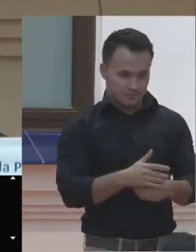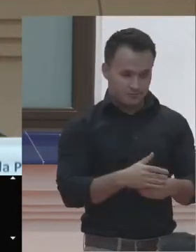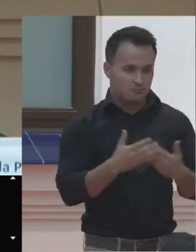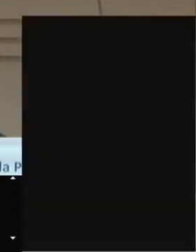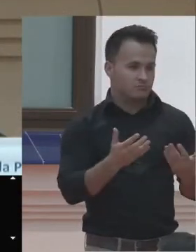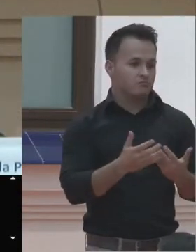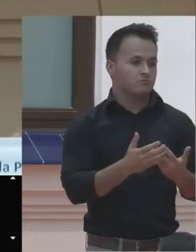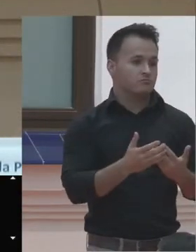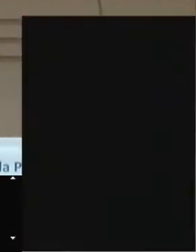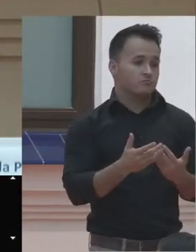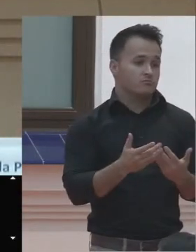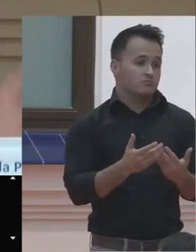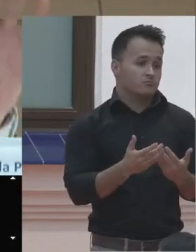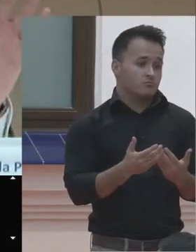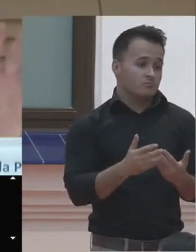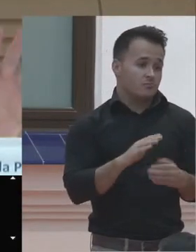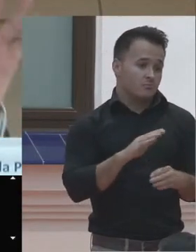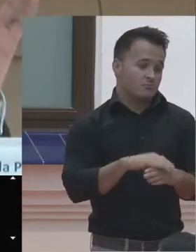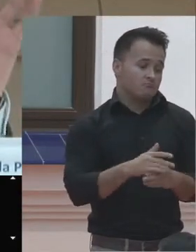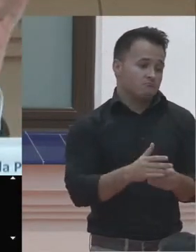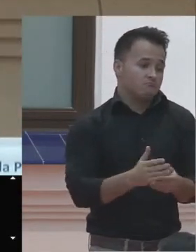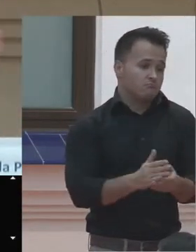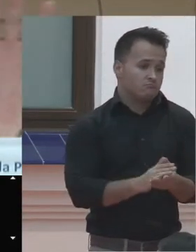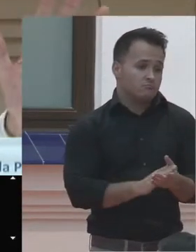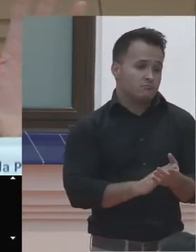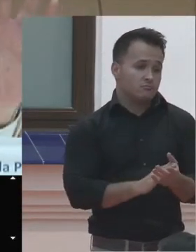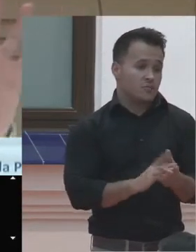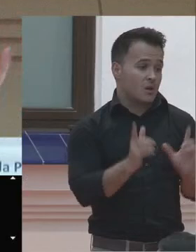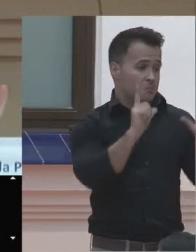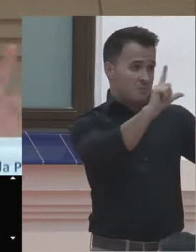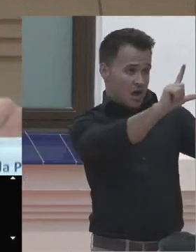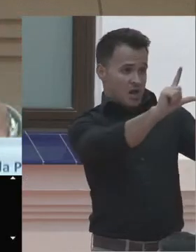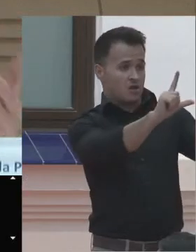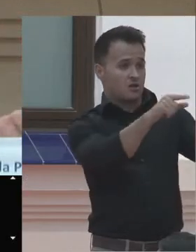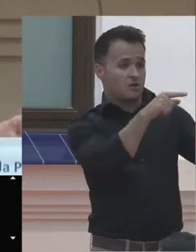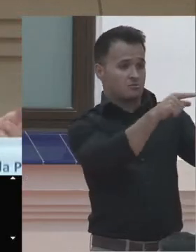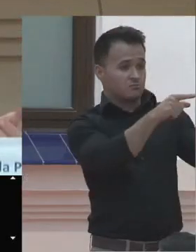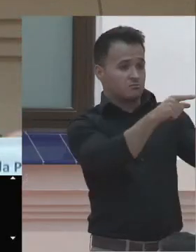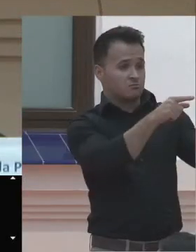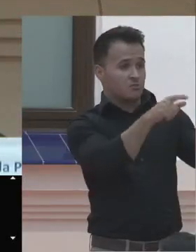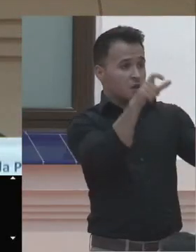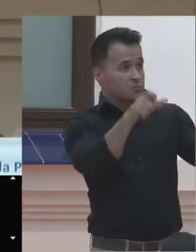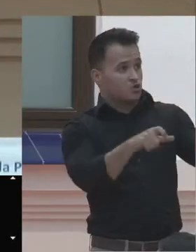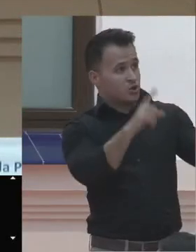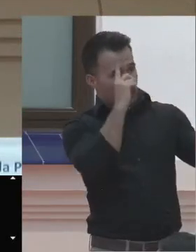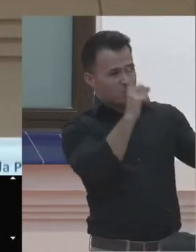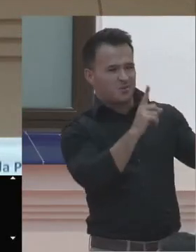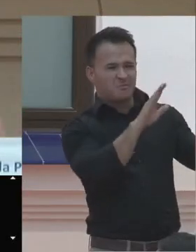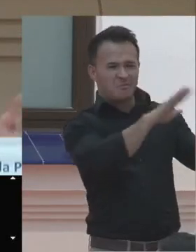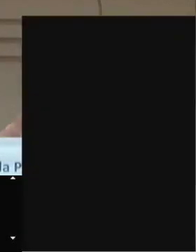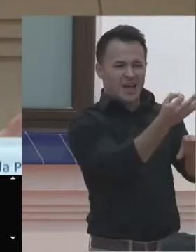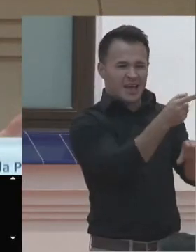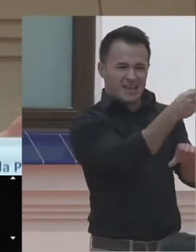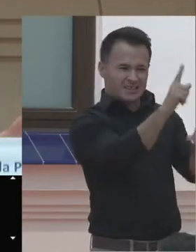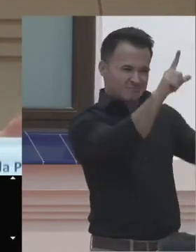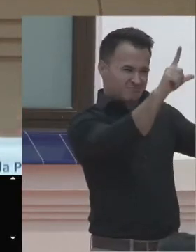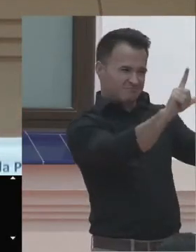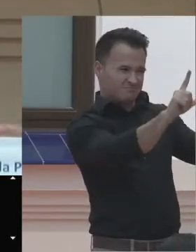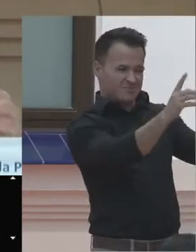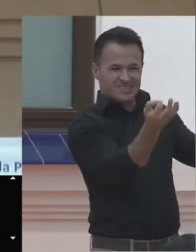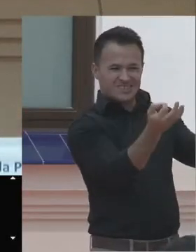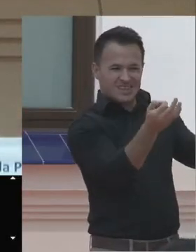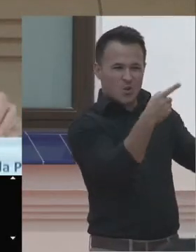lo habitual es que pases y veas que está el panel ahí puesto y nadie sabe para qué sirve ni qué utilidad